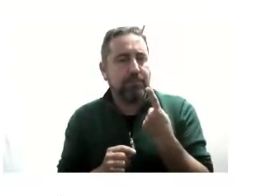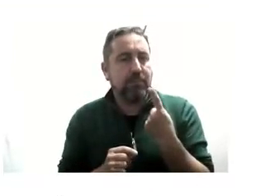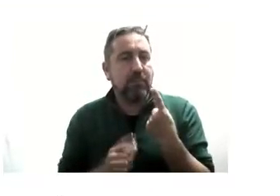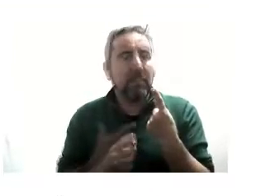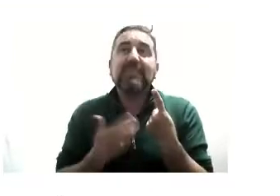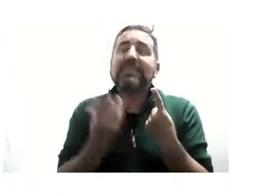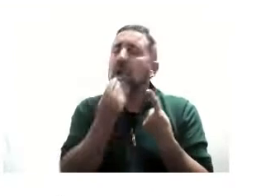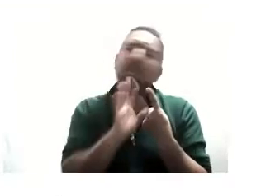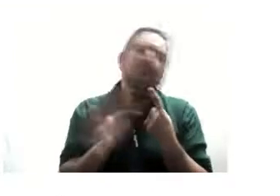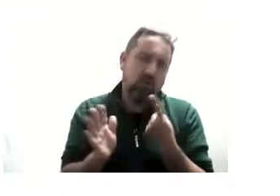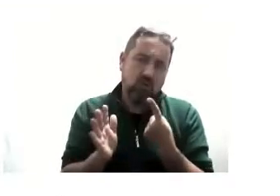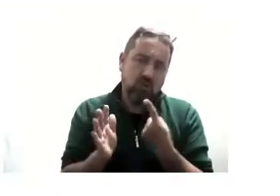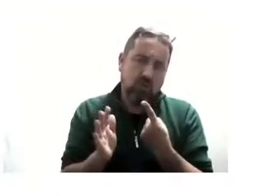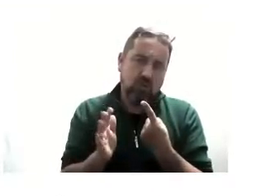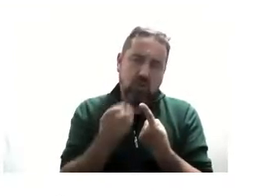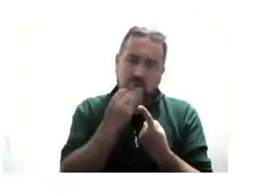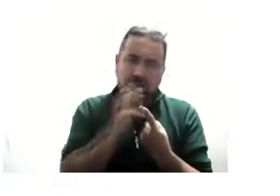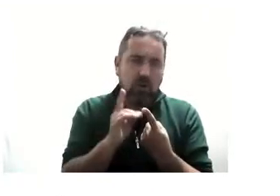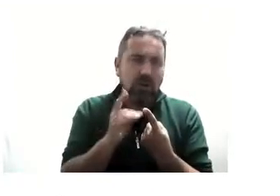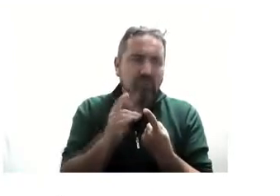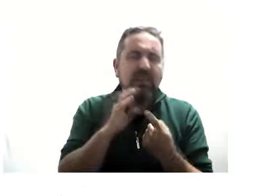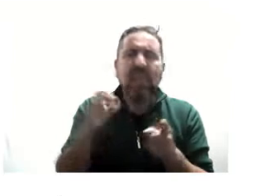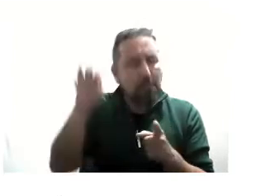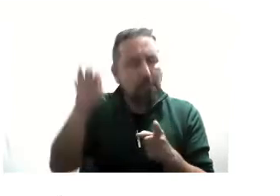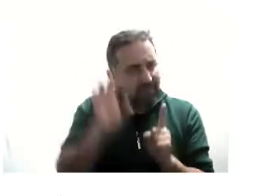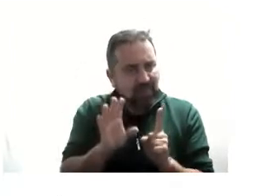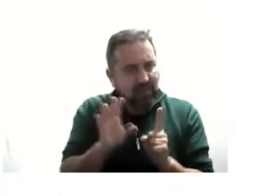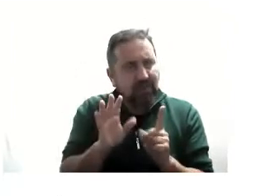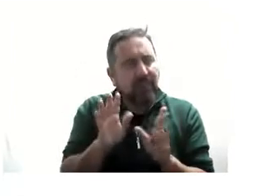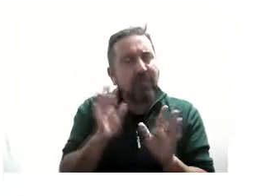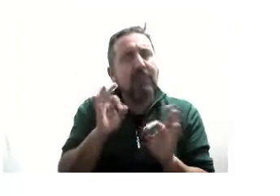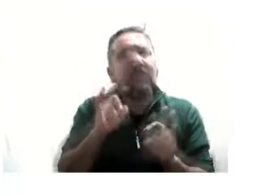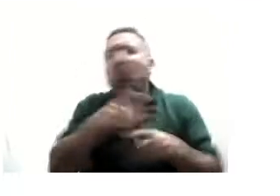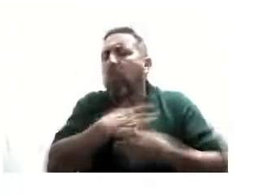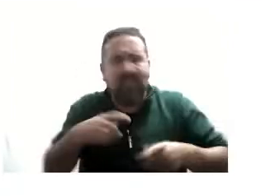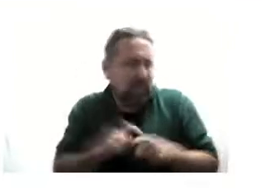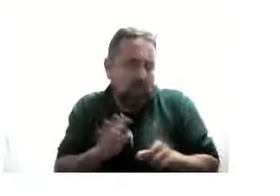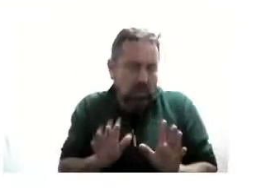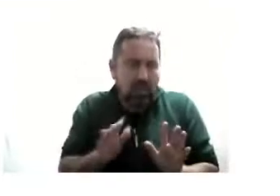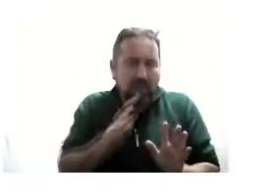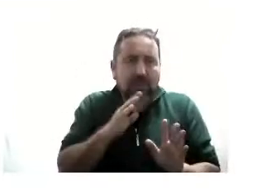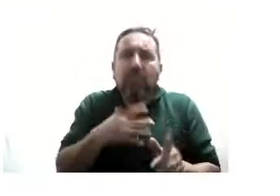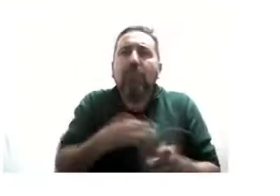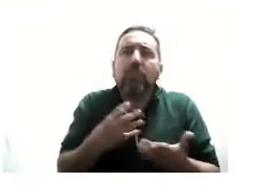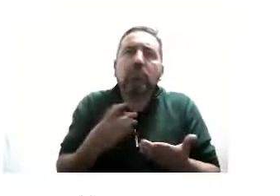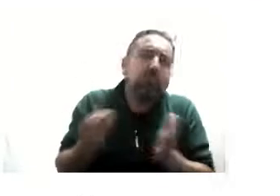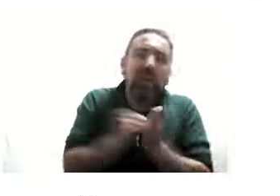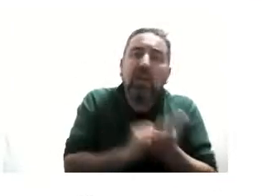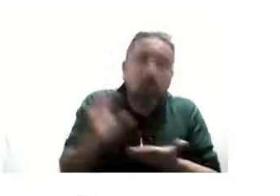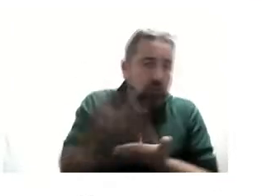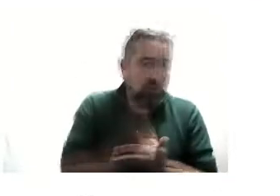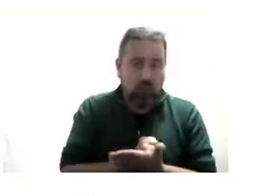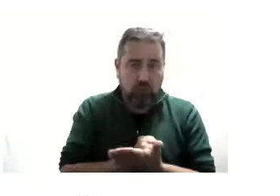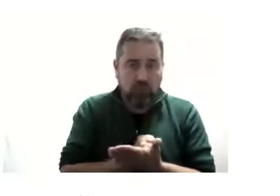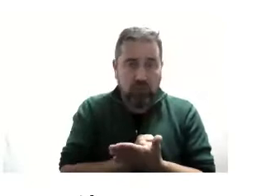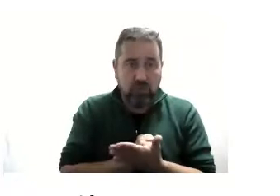mejor es que pongamos los implantes del tipo que sean en un contexto en el que tengamos la posibilidad de poner todos ellos. Porque esta